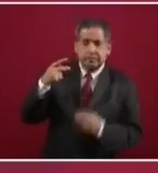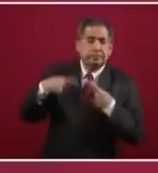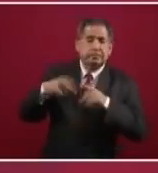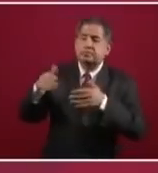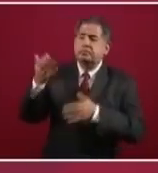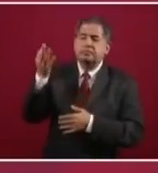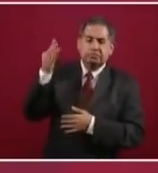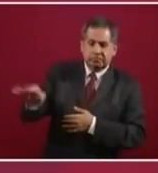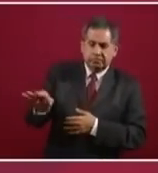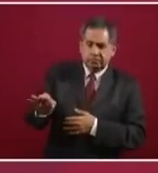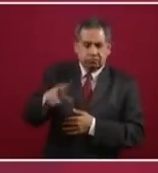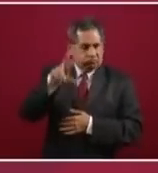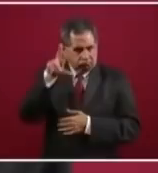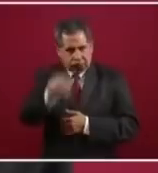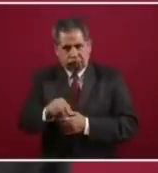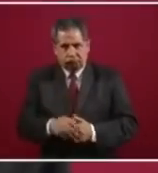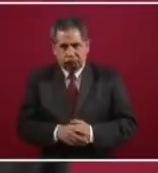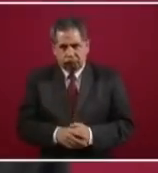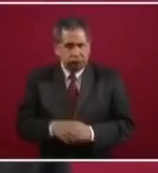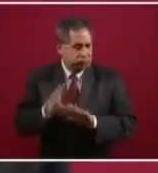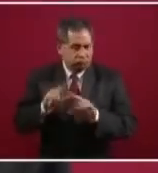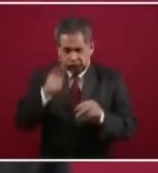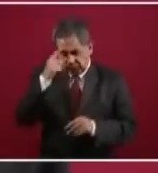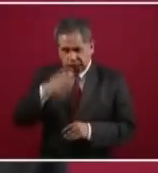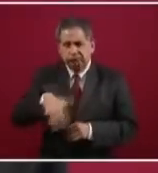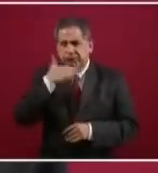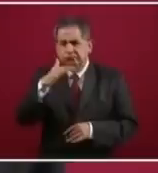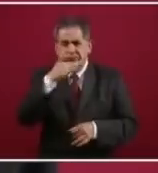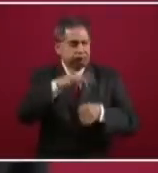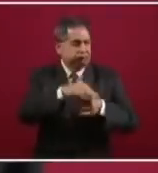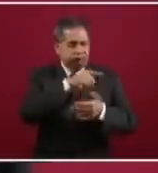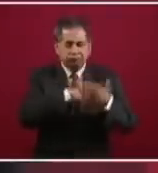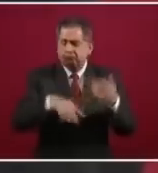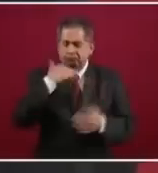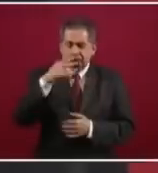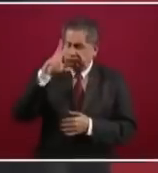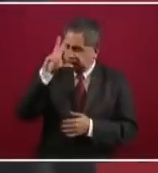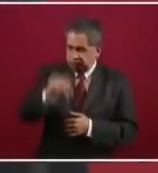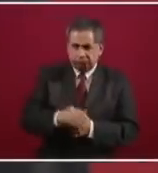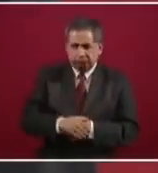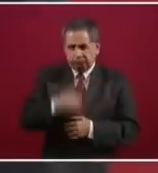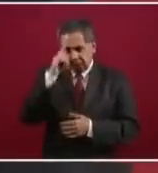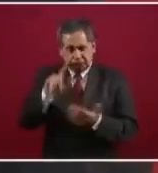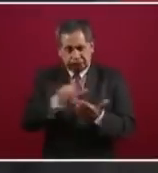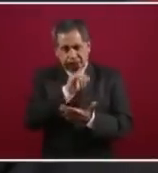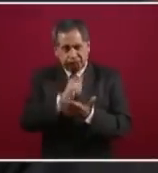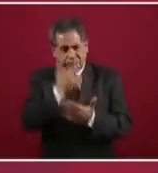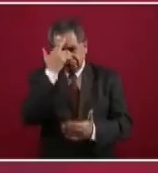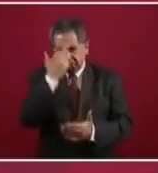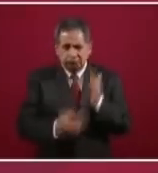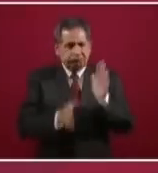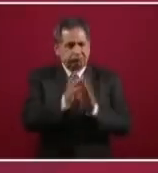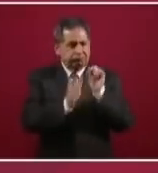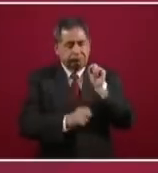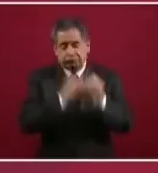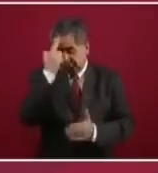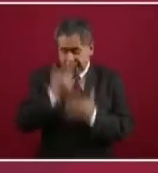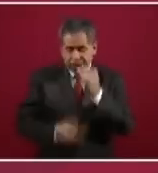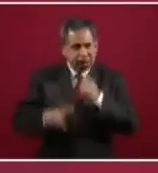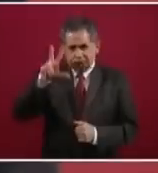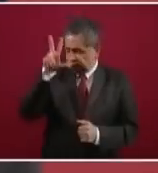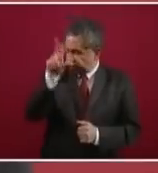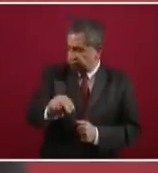pueblo, no para hacer fraudes electorales, no para violar la Constitución y las leyes,